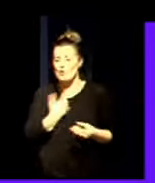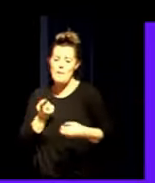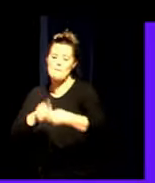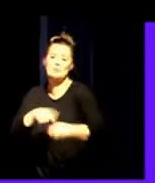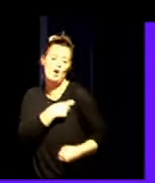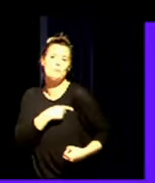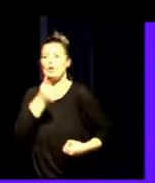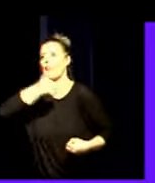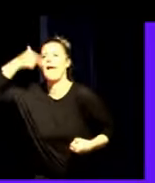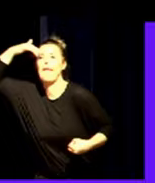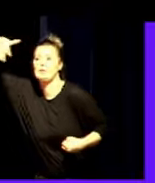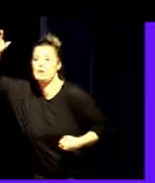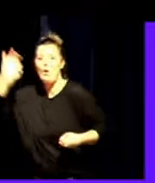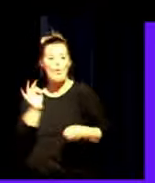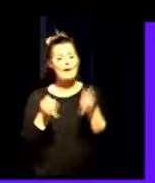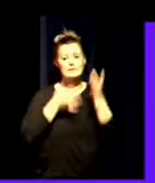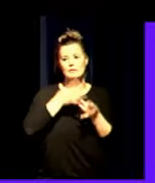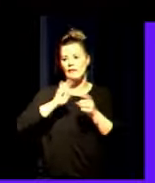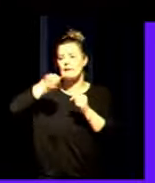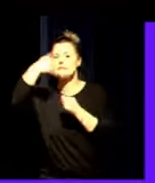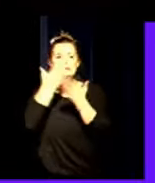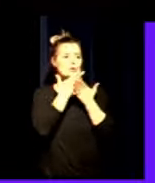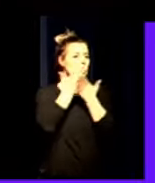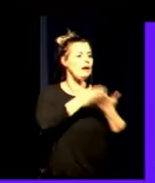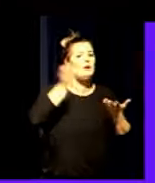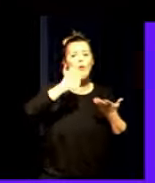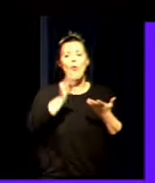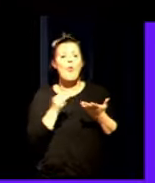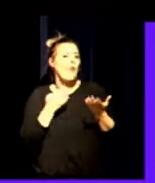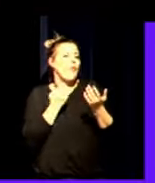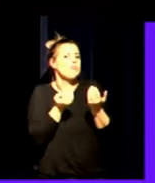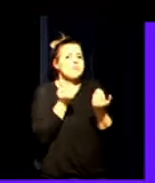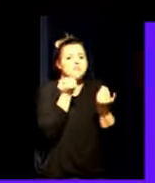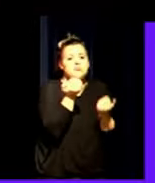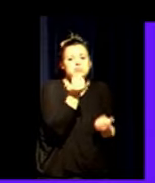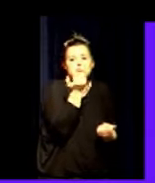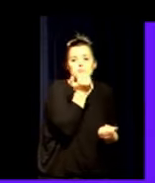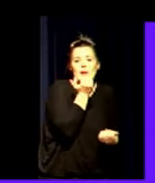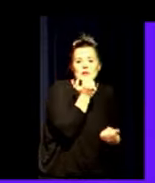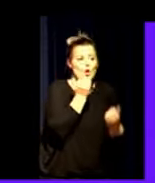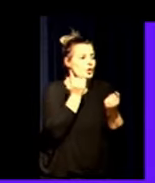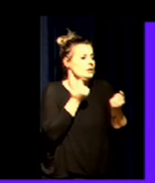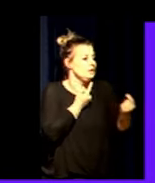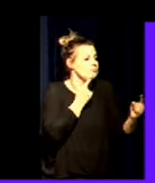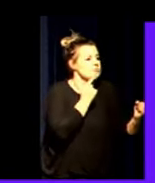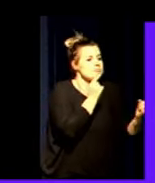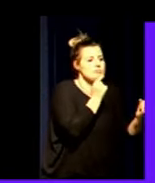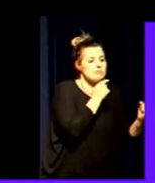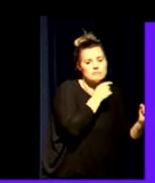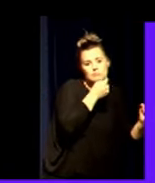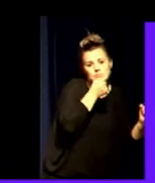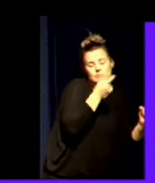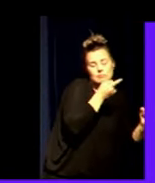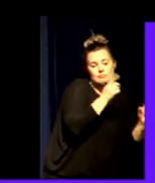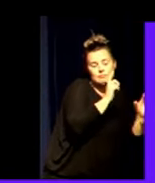de no sé qué, a actividades extraescolares, a mediación en los recreos, porque entre todos tenemos que organizar esto, ¿no?